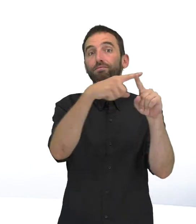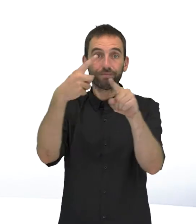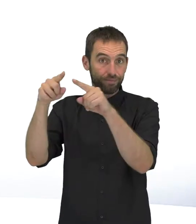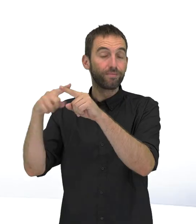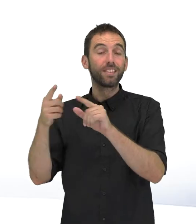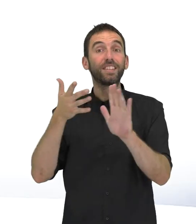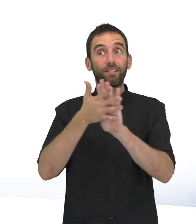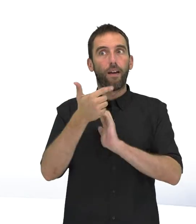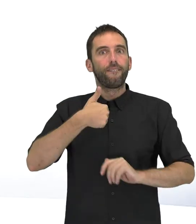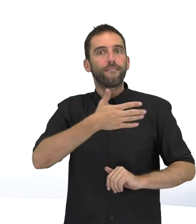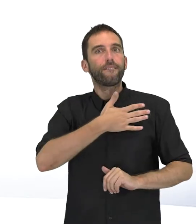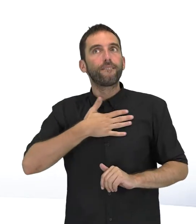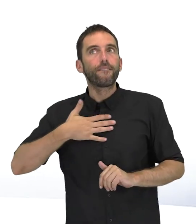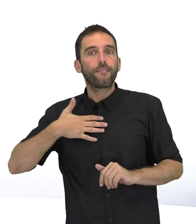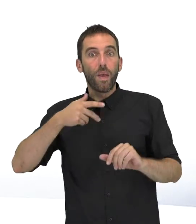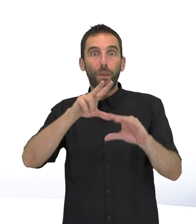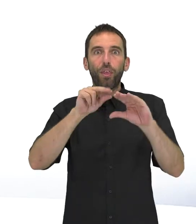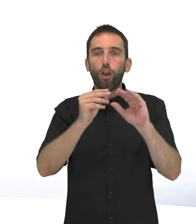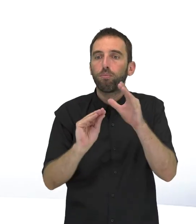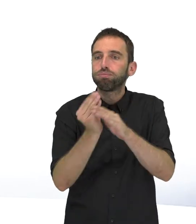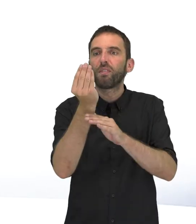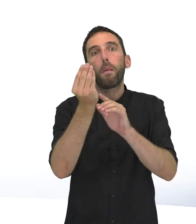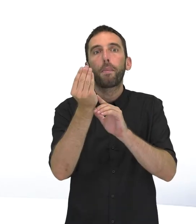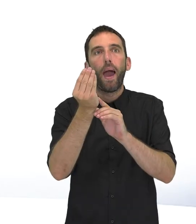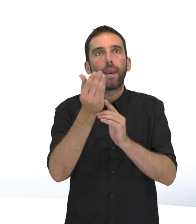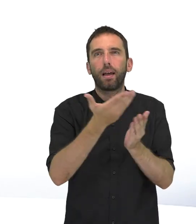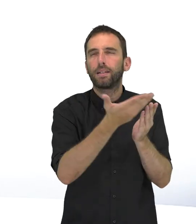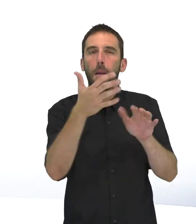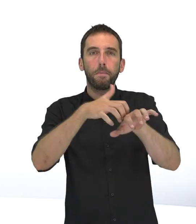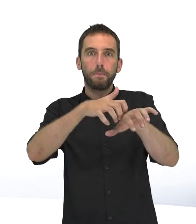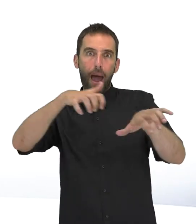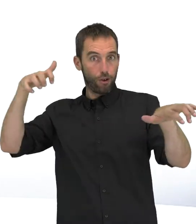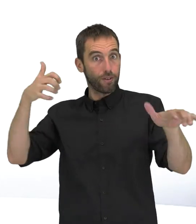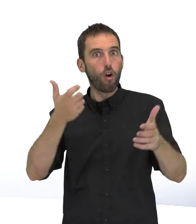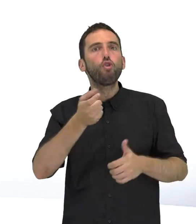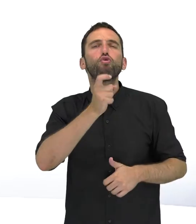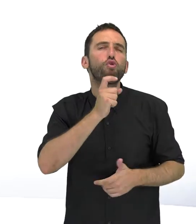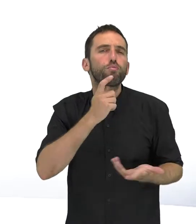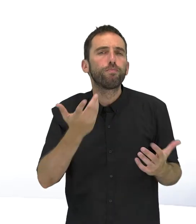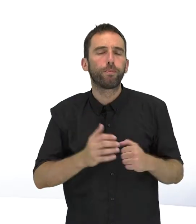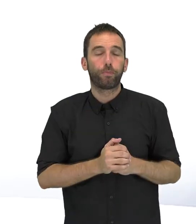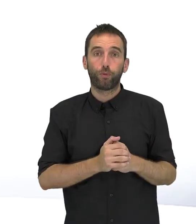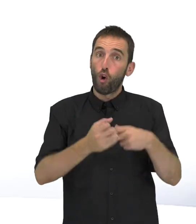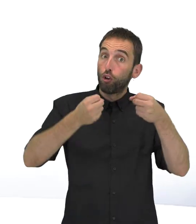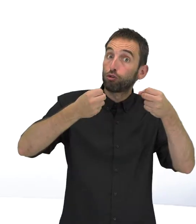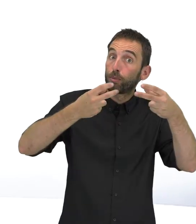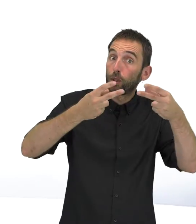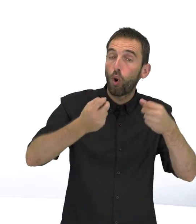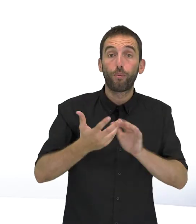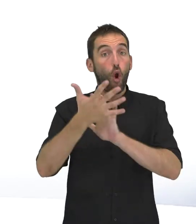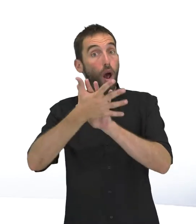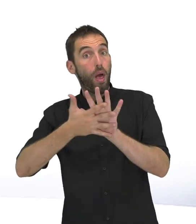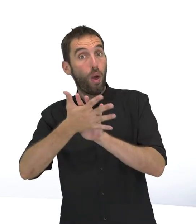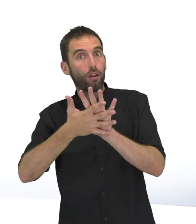acuerdo en que la idea es que nuestro vídeo llegue a cuanta más gente mejor, ¿qué podemos hacer? Los subtítulos